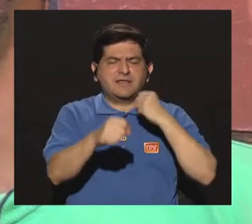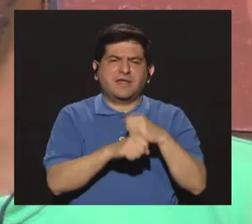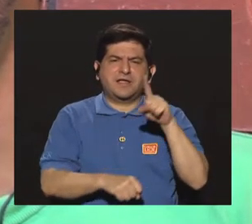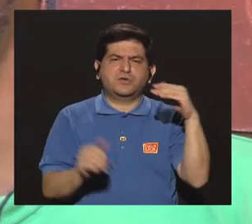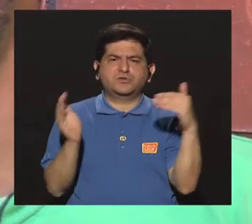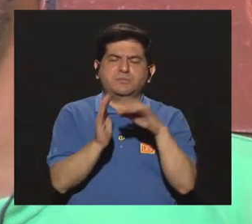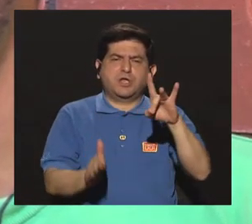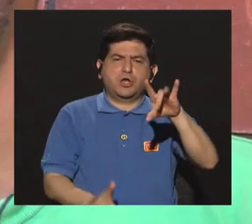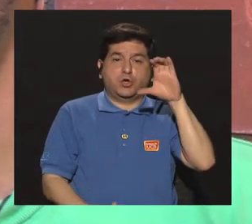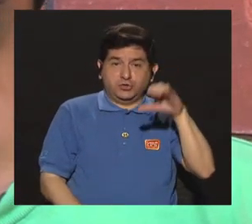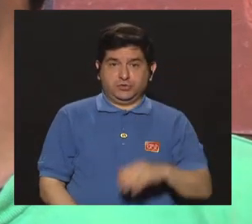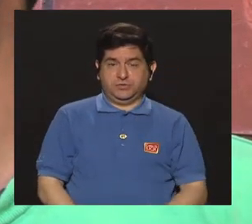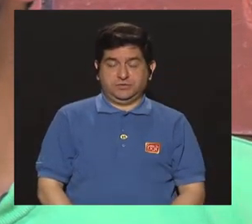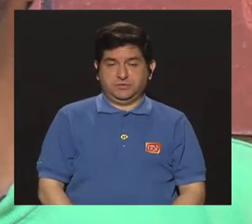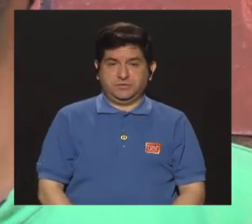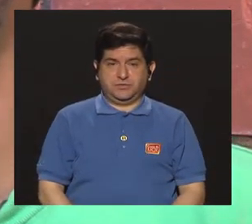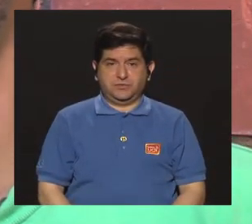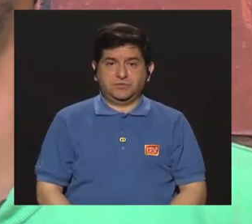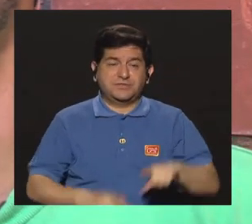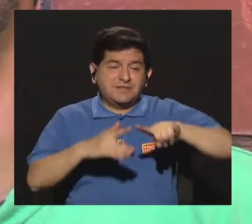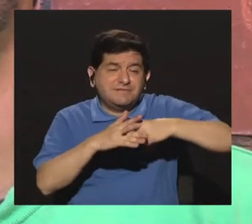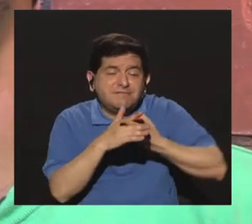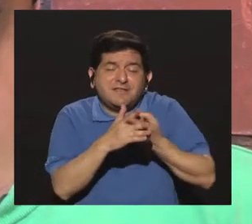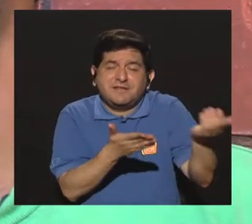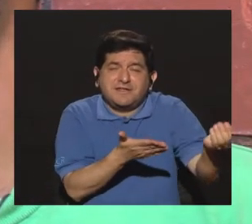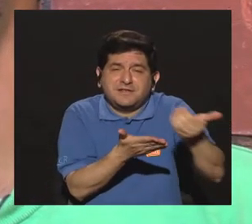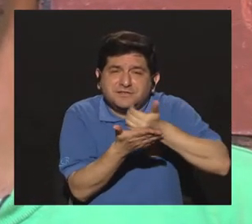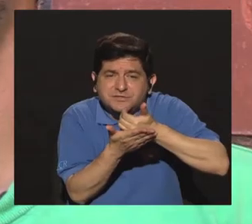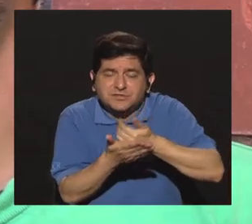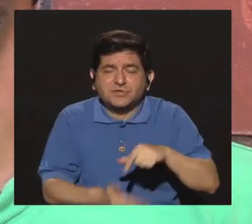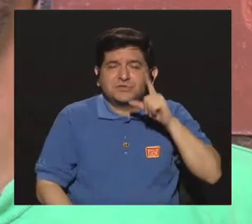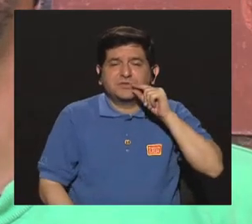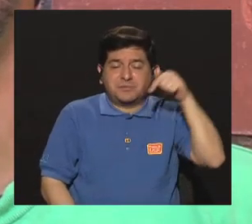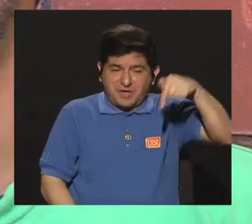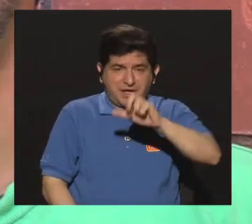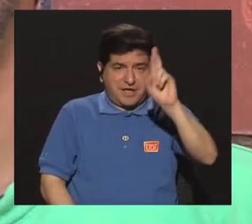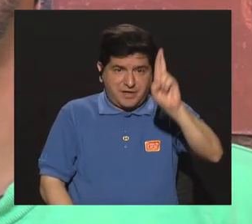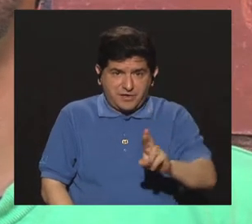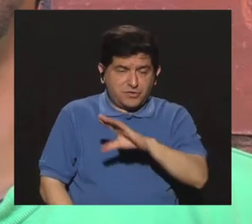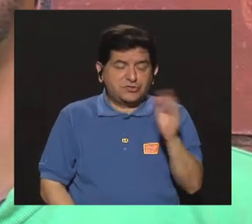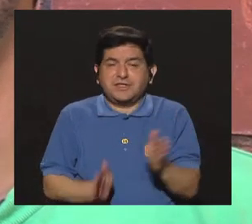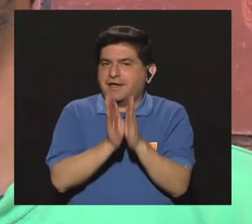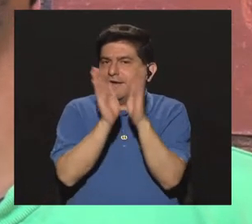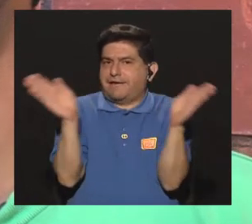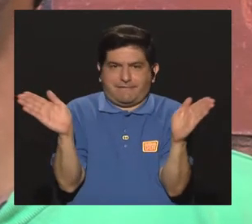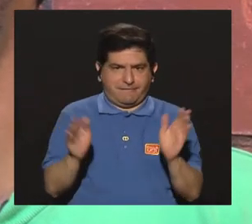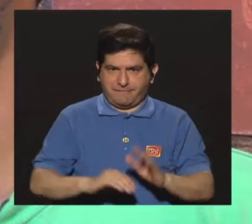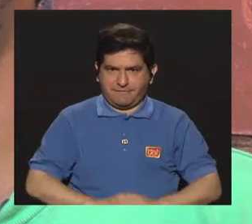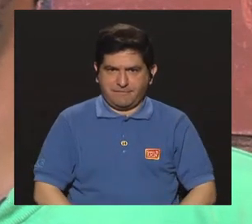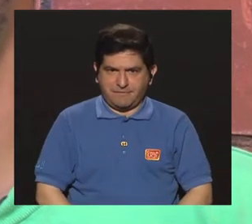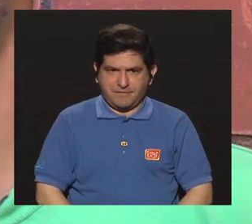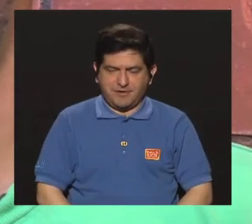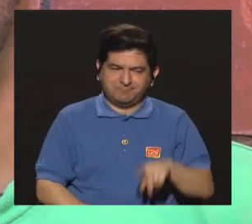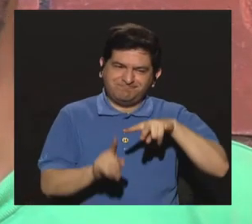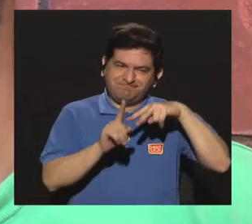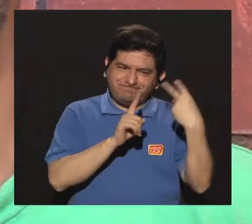2.800 verdad de inicios de la colecta de aves en costa rica y de la colecta en general